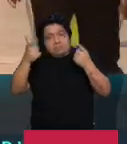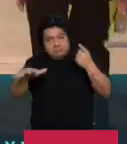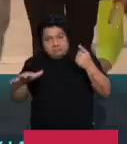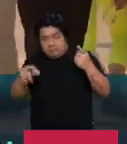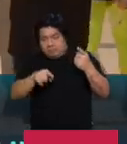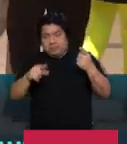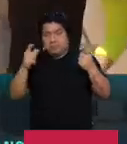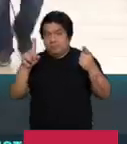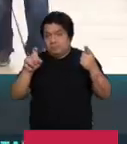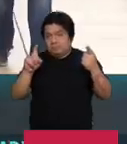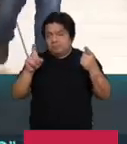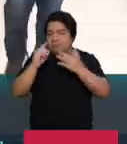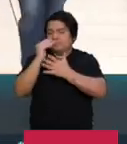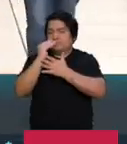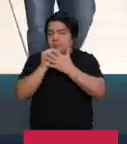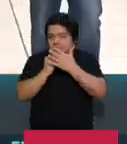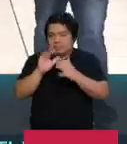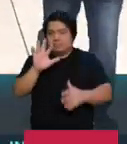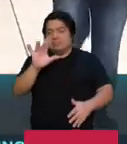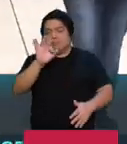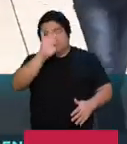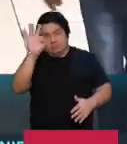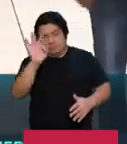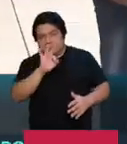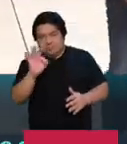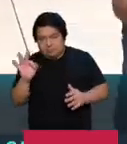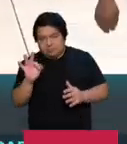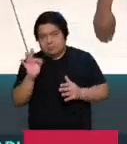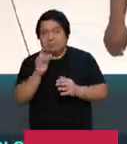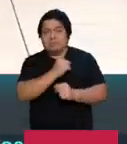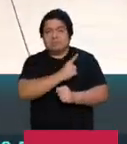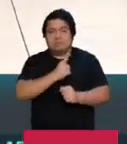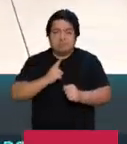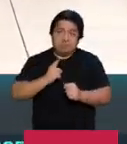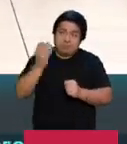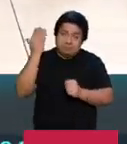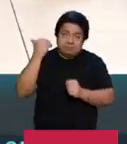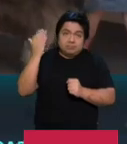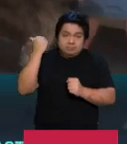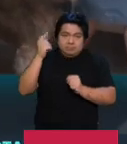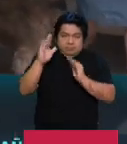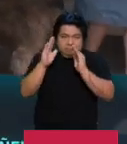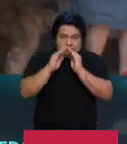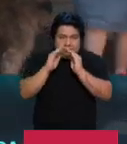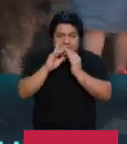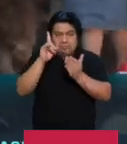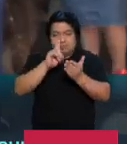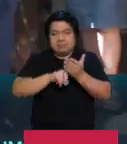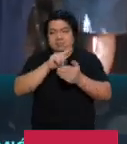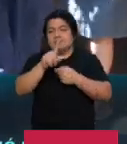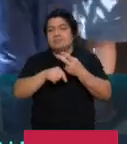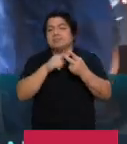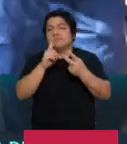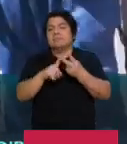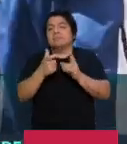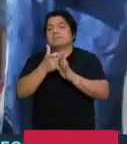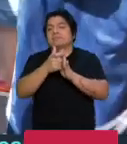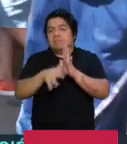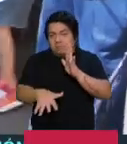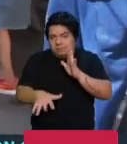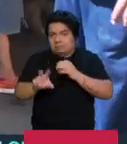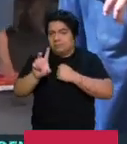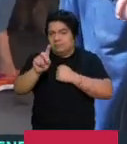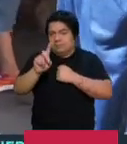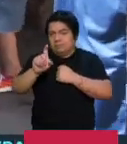suministro de agua que ofrece una reducción de 50% en adeudos históricos de uso doméstico, así como rebajas de 30